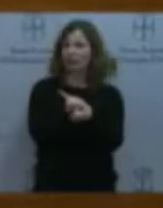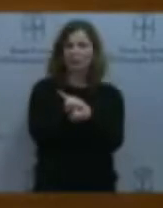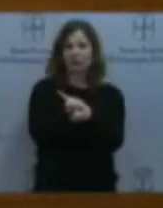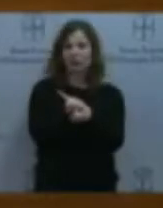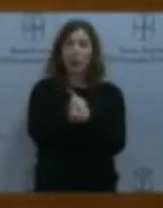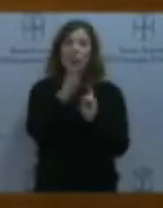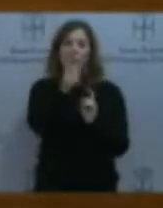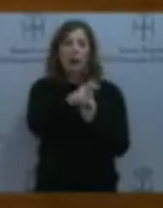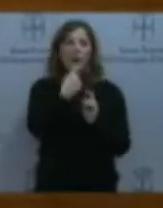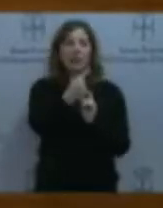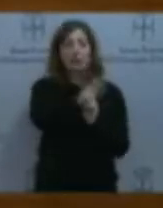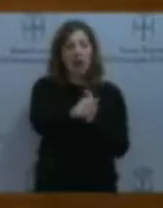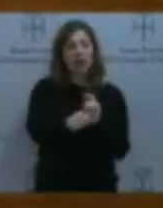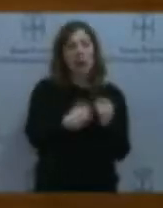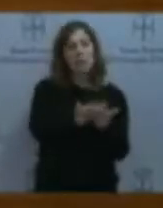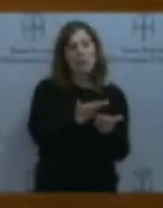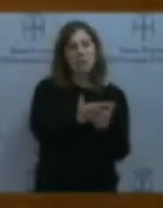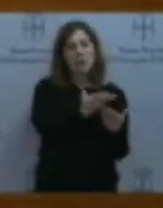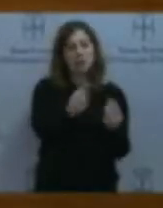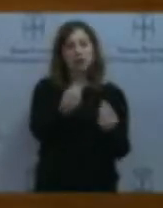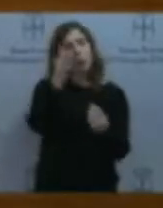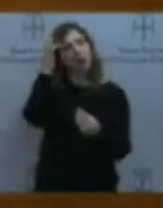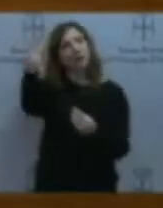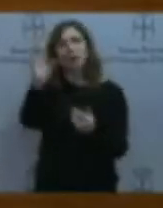sueñen con una casita en la playa.